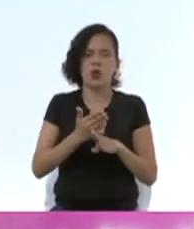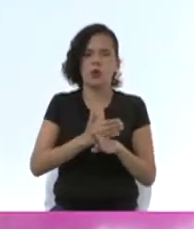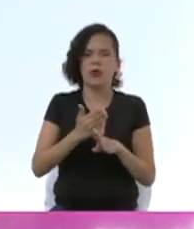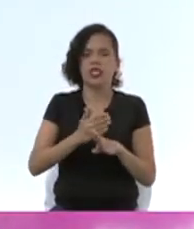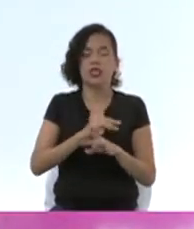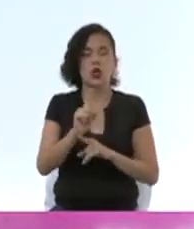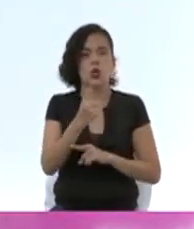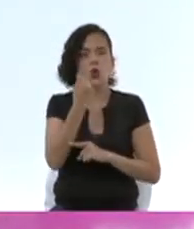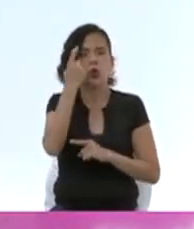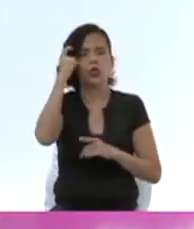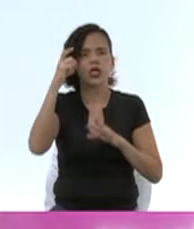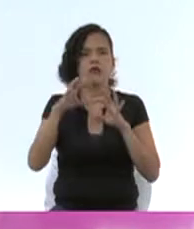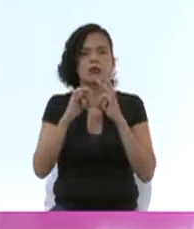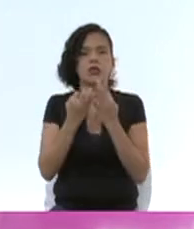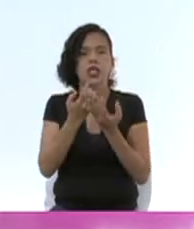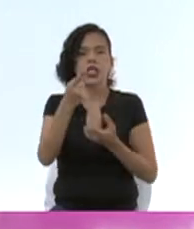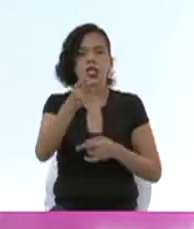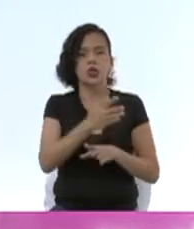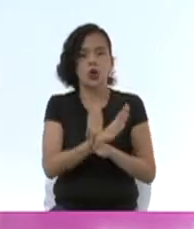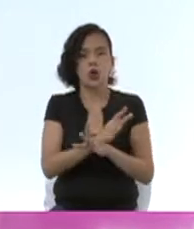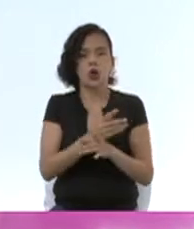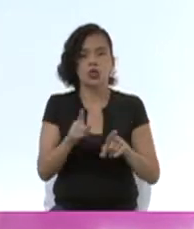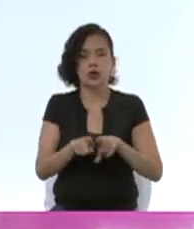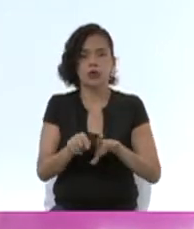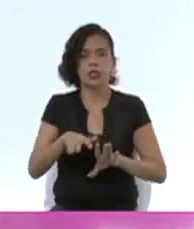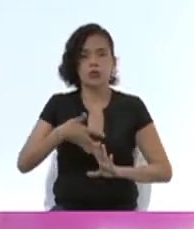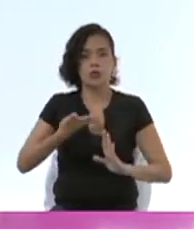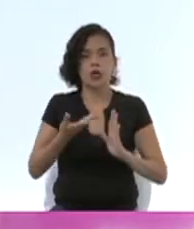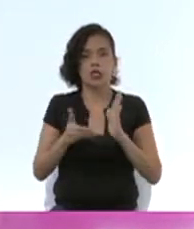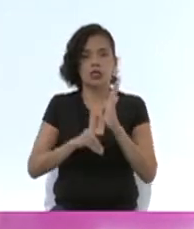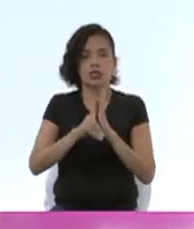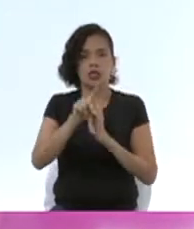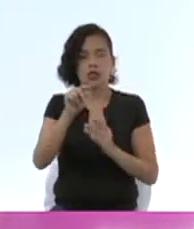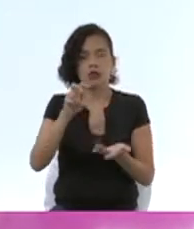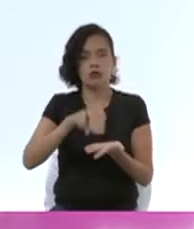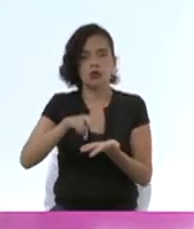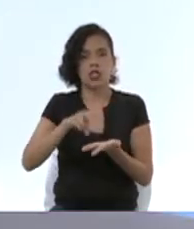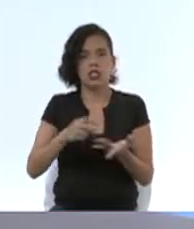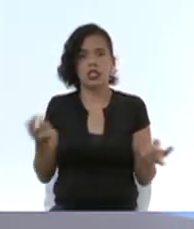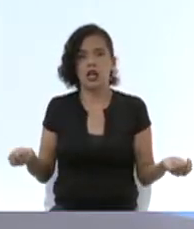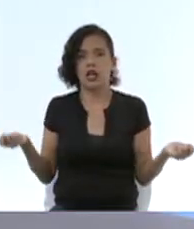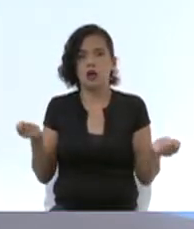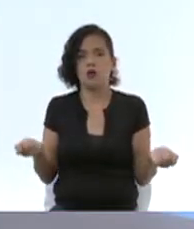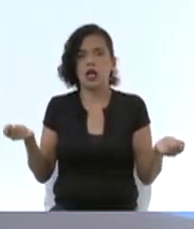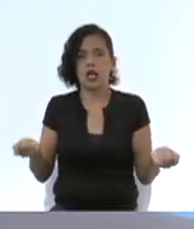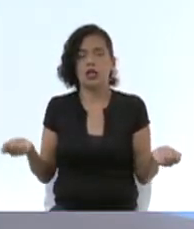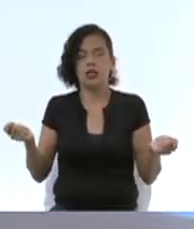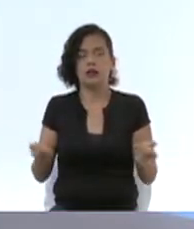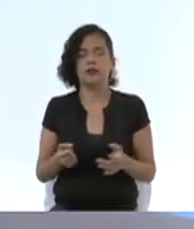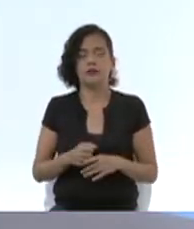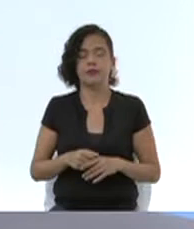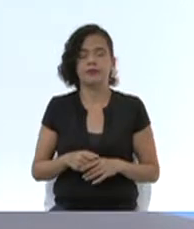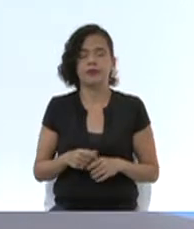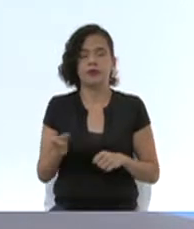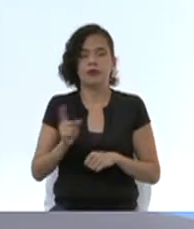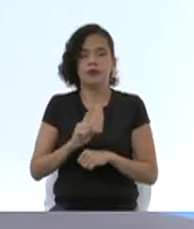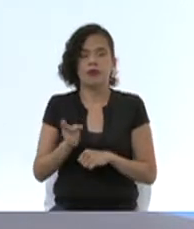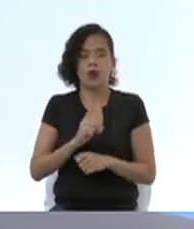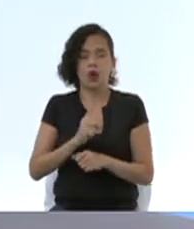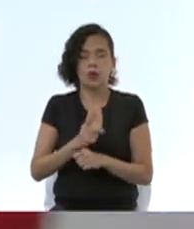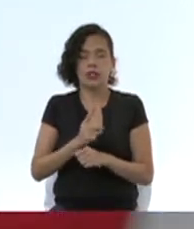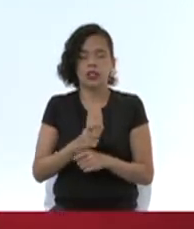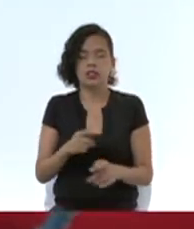día familiar y estos juegos también se pueden desarrollar como saltar a la cuerda, correr, carreras de